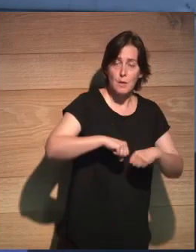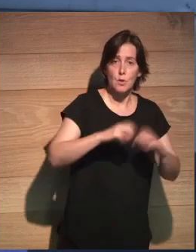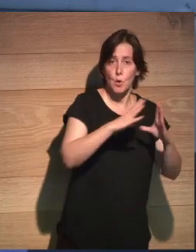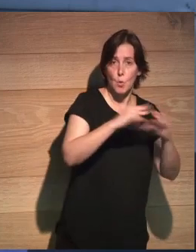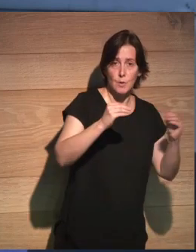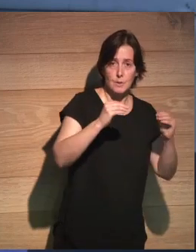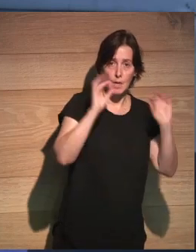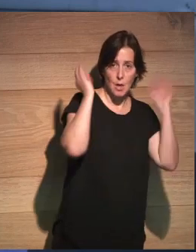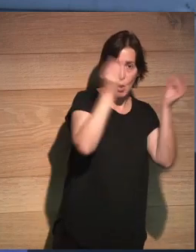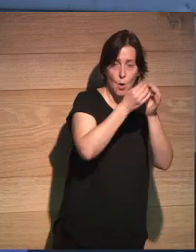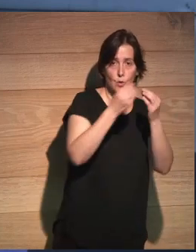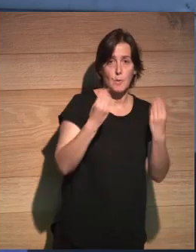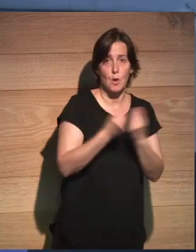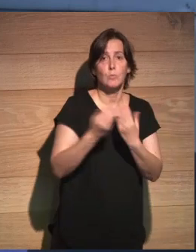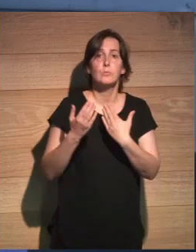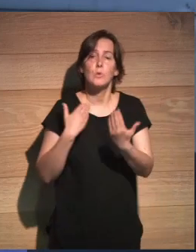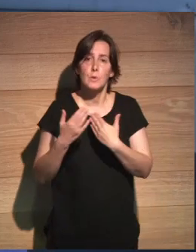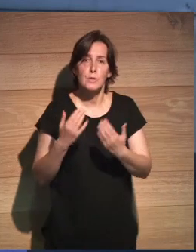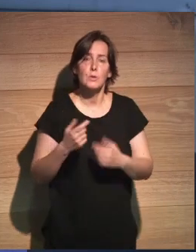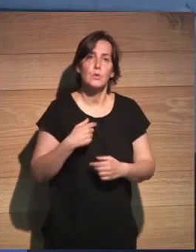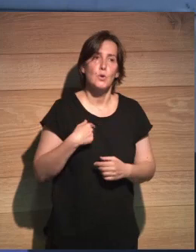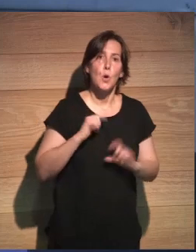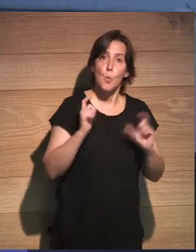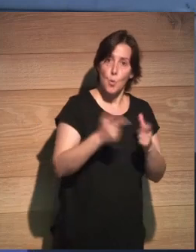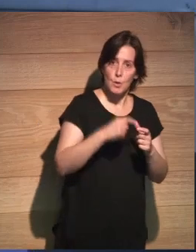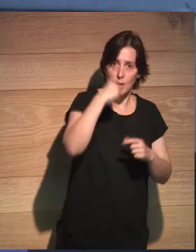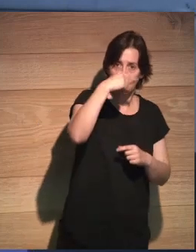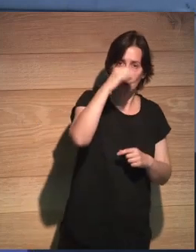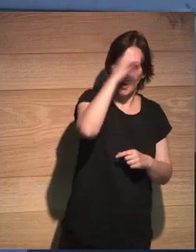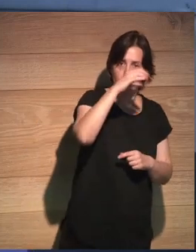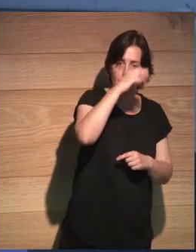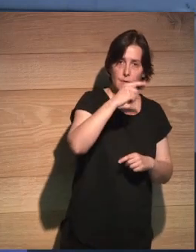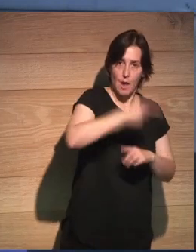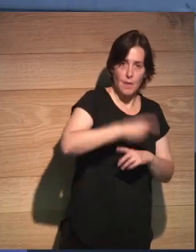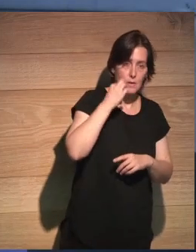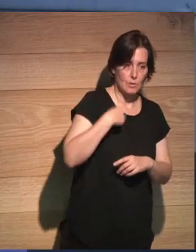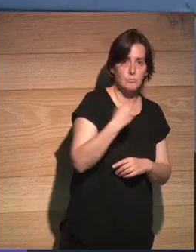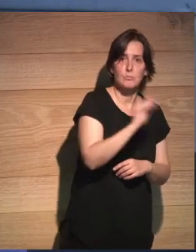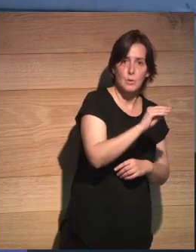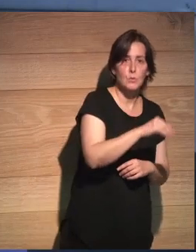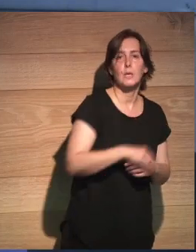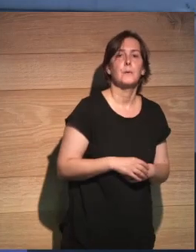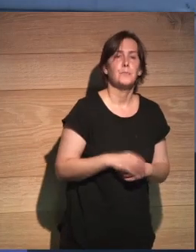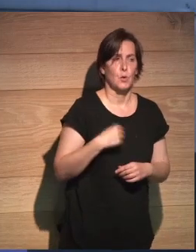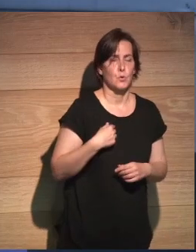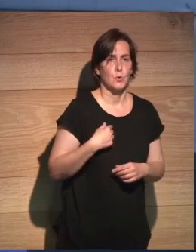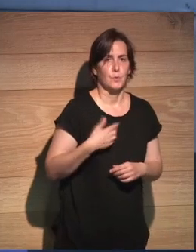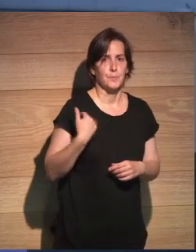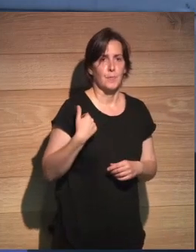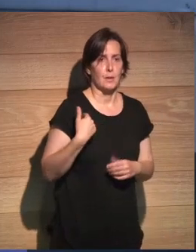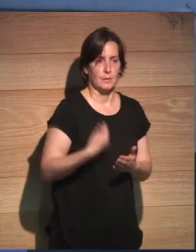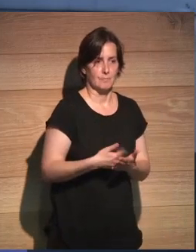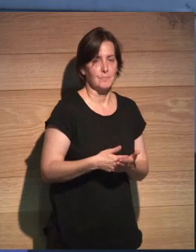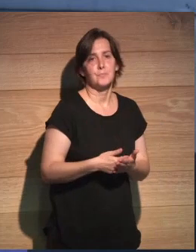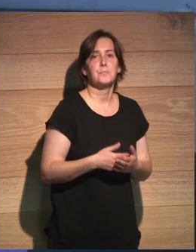con The Conversation, le pregunté a la directora de mi unidad de cultura científica, y además ya con una batería de argumentos, porque sabemos que todos somos